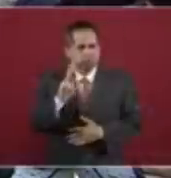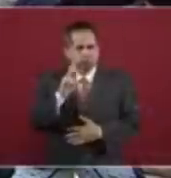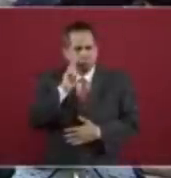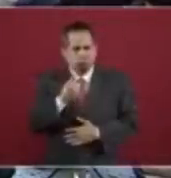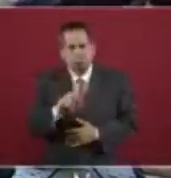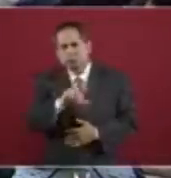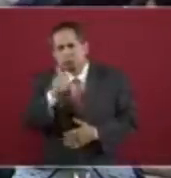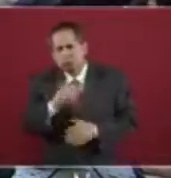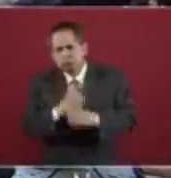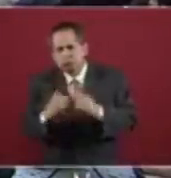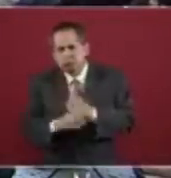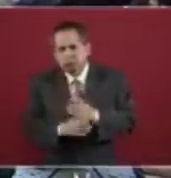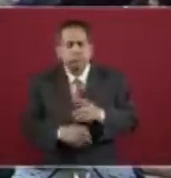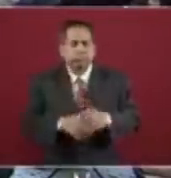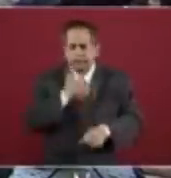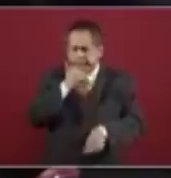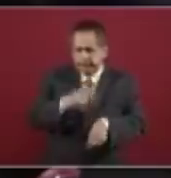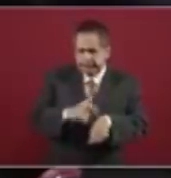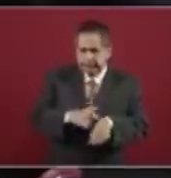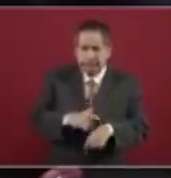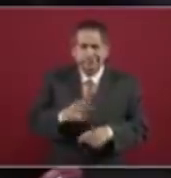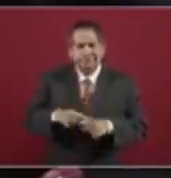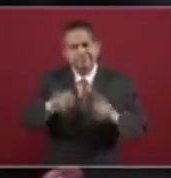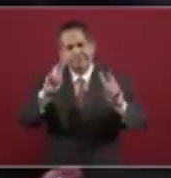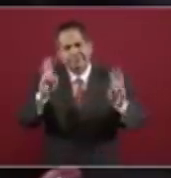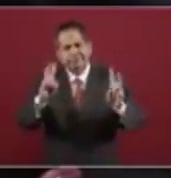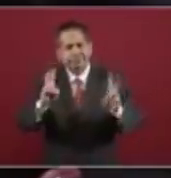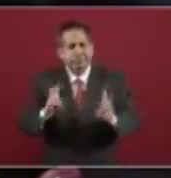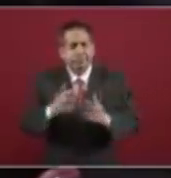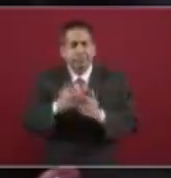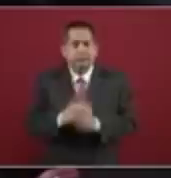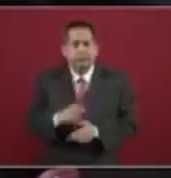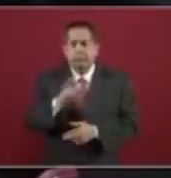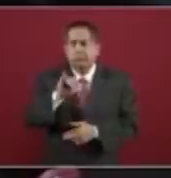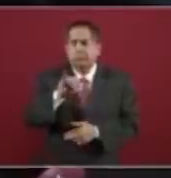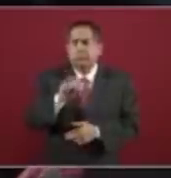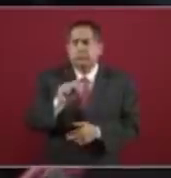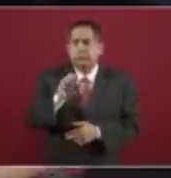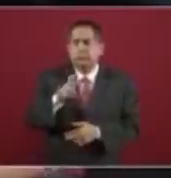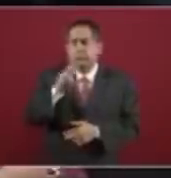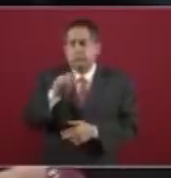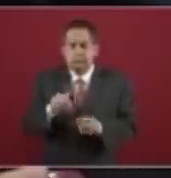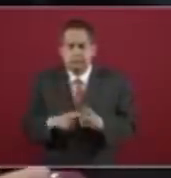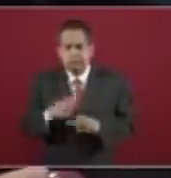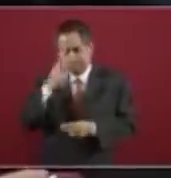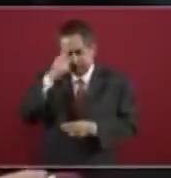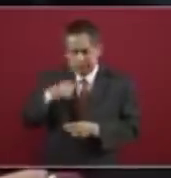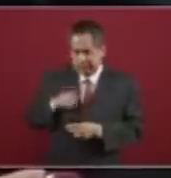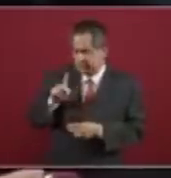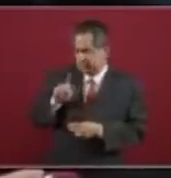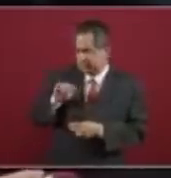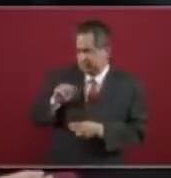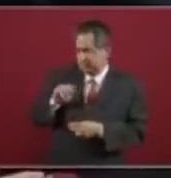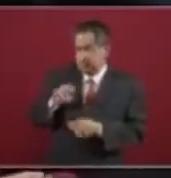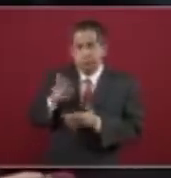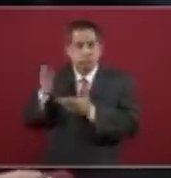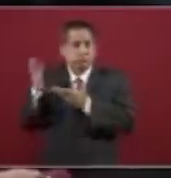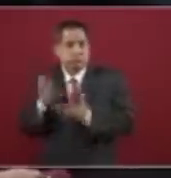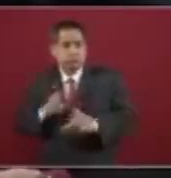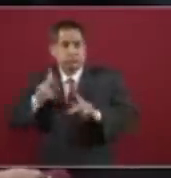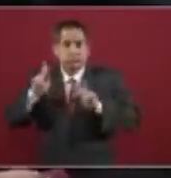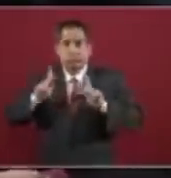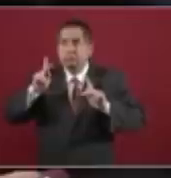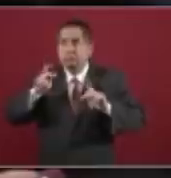me preguntaste? Sin abusar de su tiempo, presidente, pero el tema de la reserva de la biosfera del Pinacate para nosotros es muy importante porque recibimos visitantes de todo el